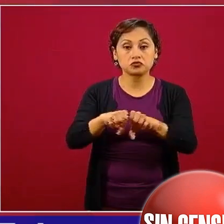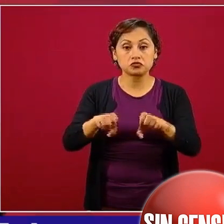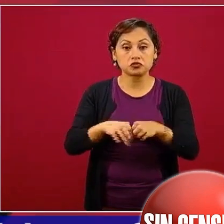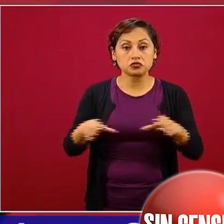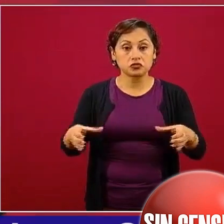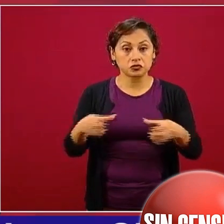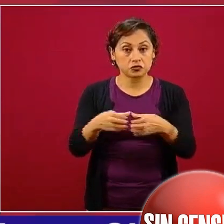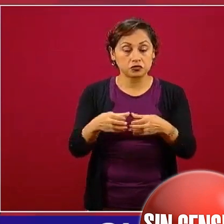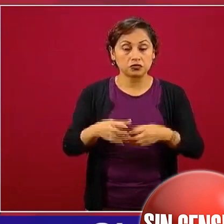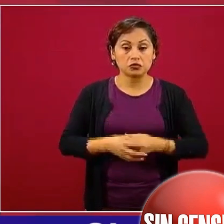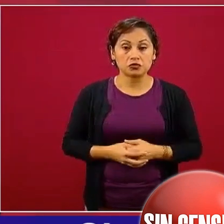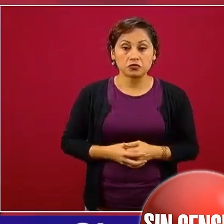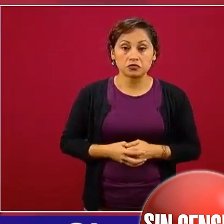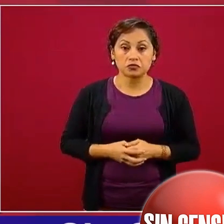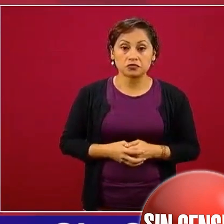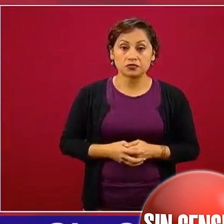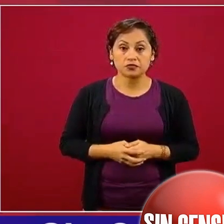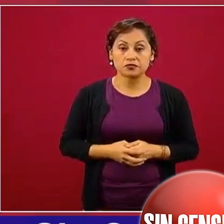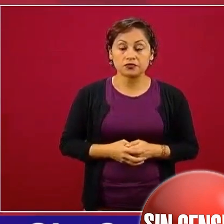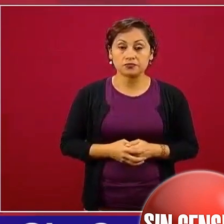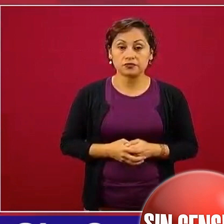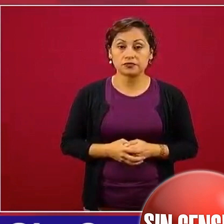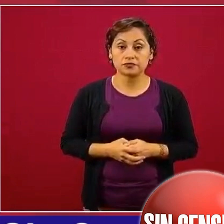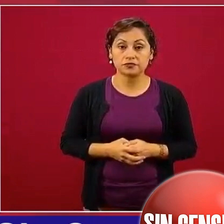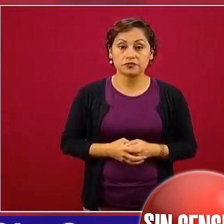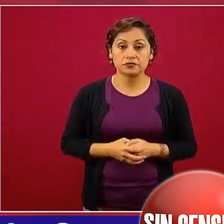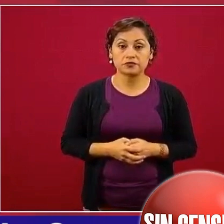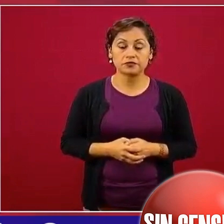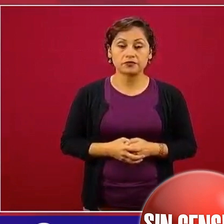vamos a decir